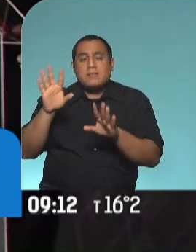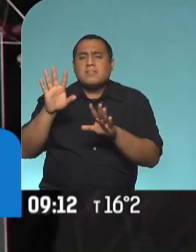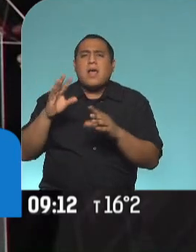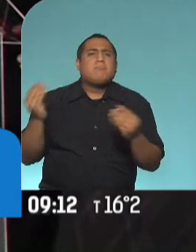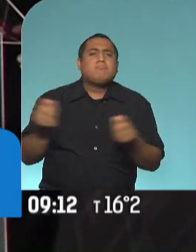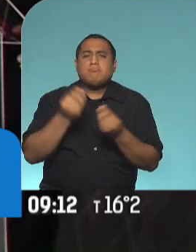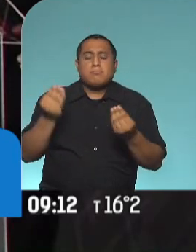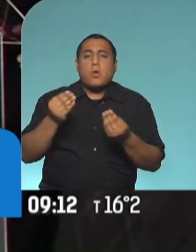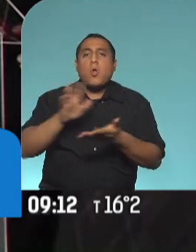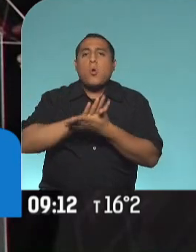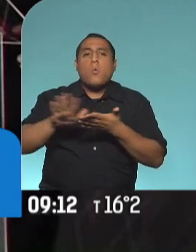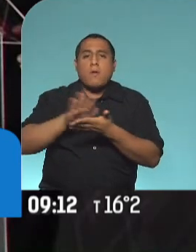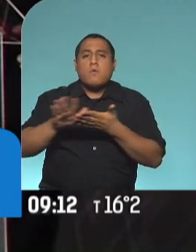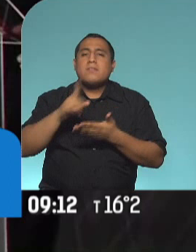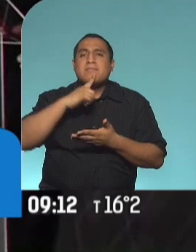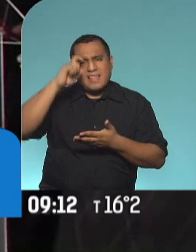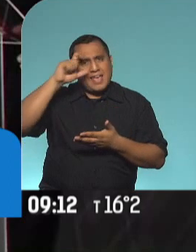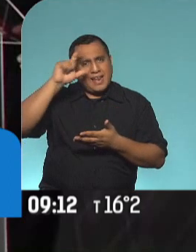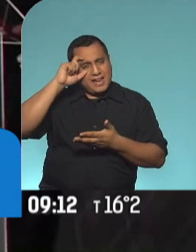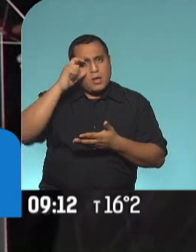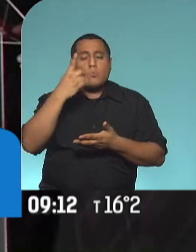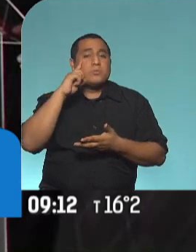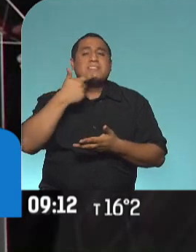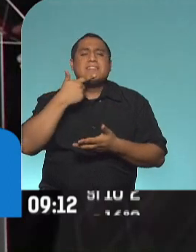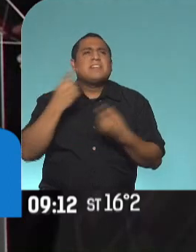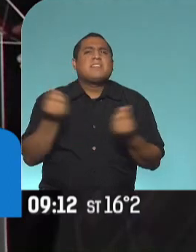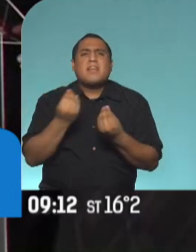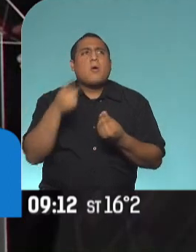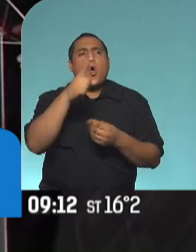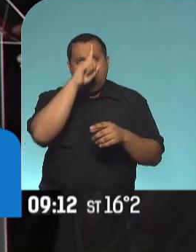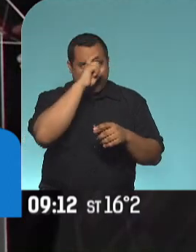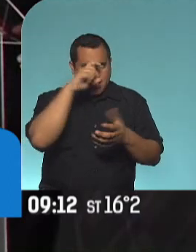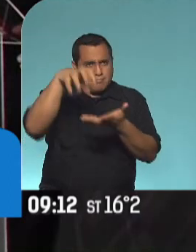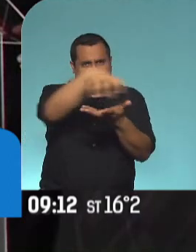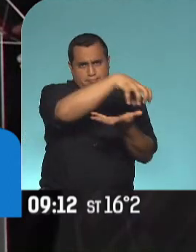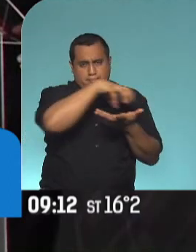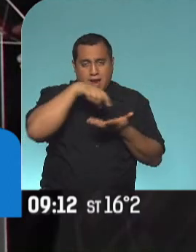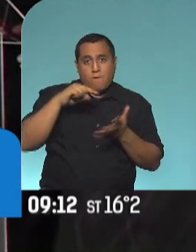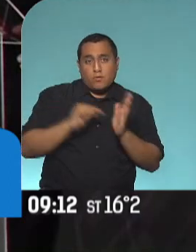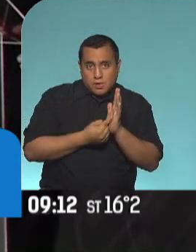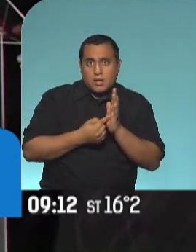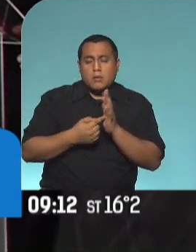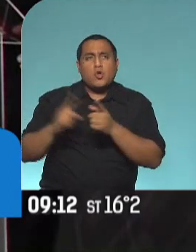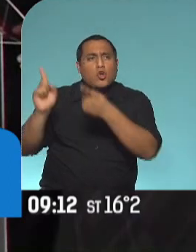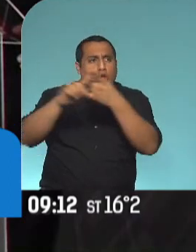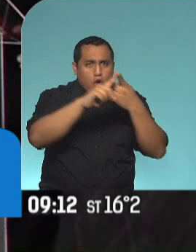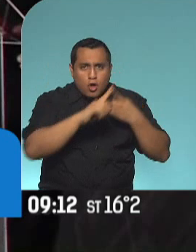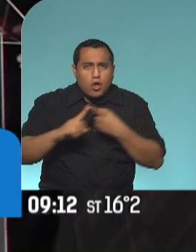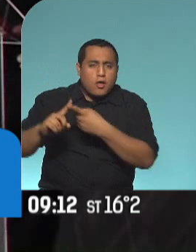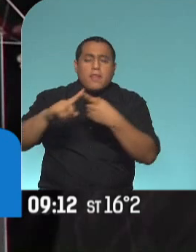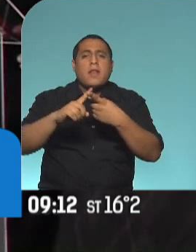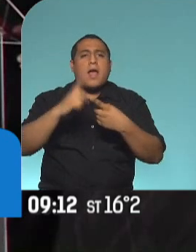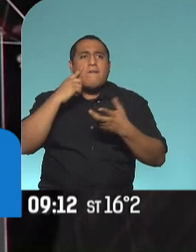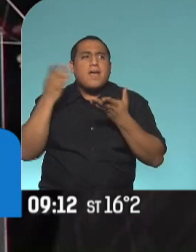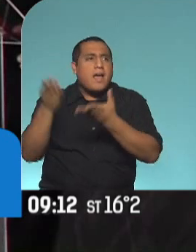un mecanismo a partir del cual con otros hospitales de la región de la provincia de Buenos Aires están coordinando la atención y